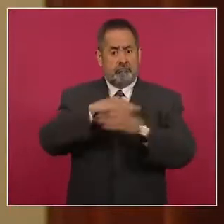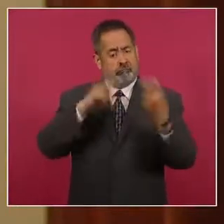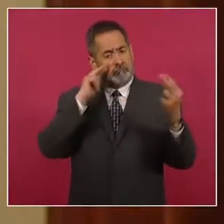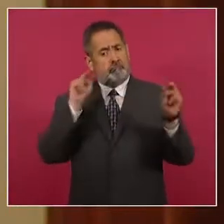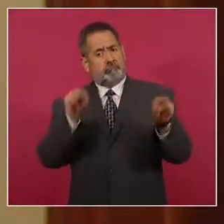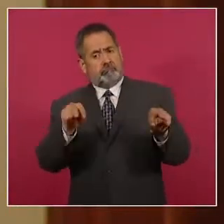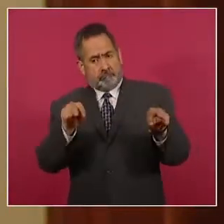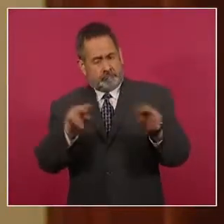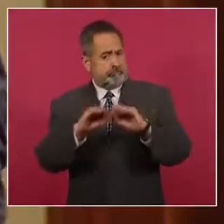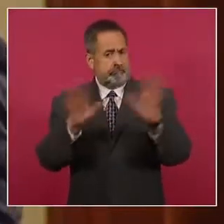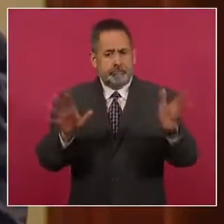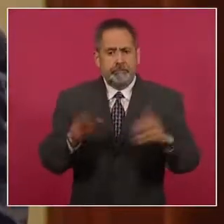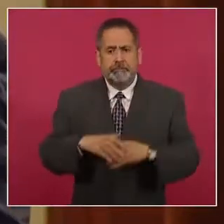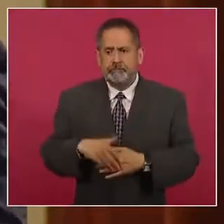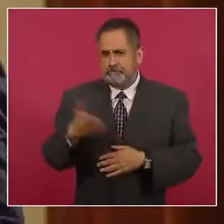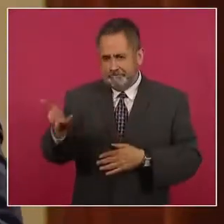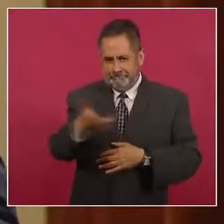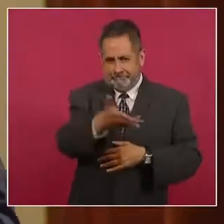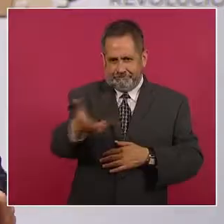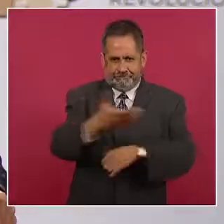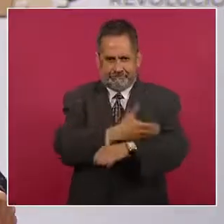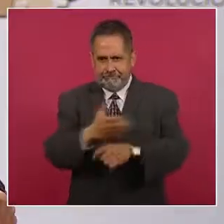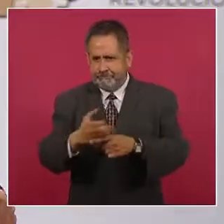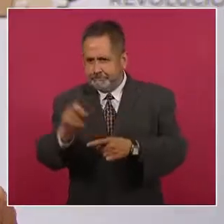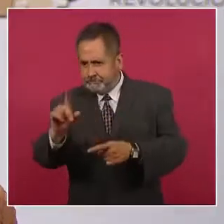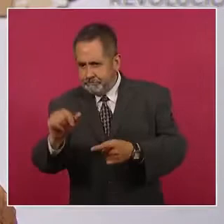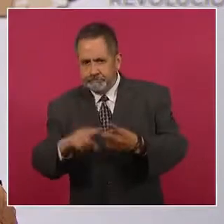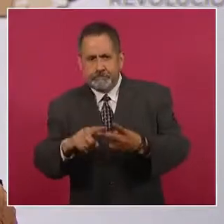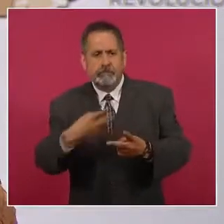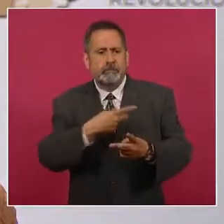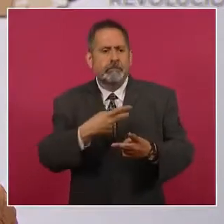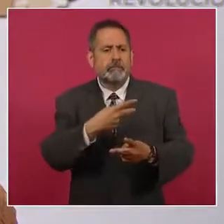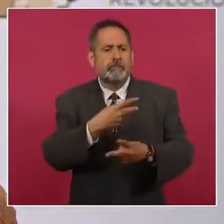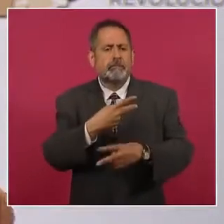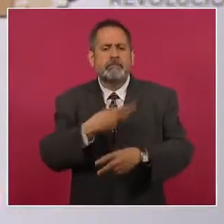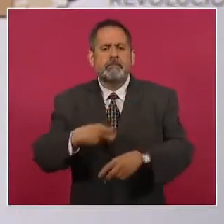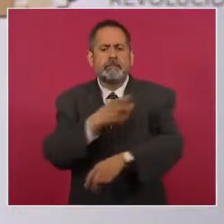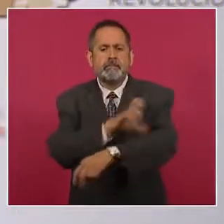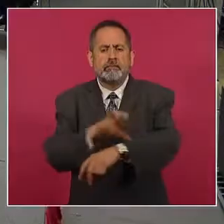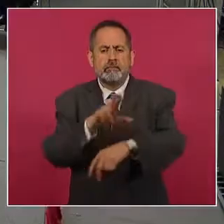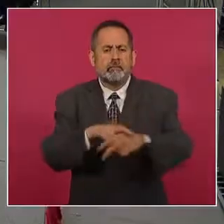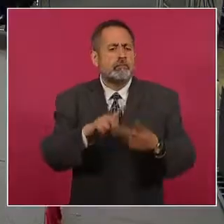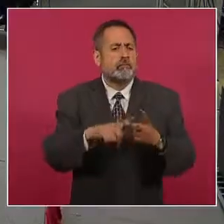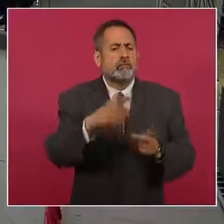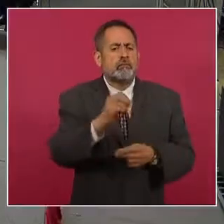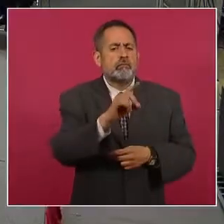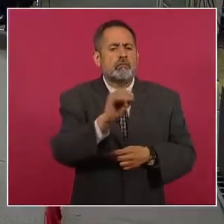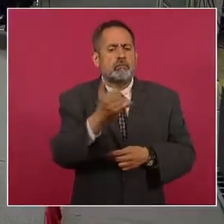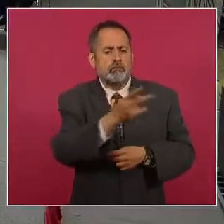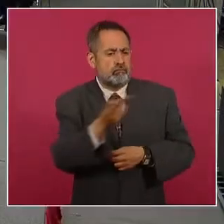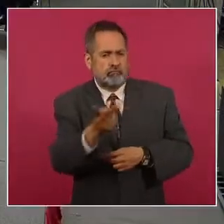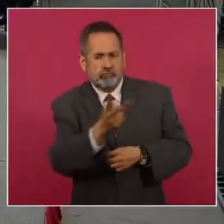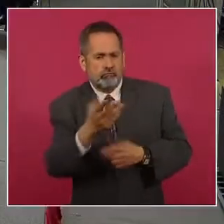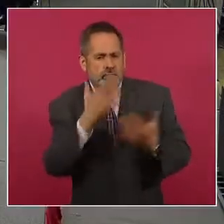Mis compañeras aquí presentes, le agradezco a Leida y al vicecoordinador Leonel Godoy,